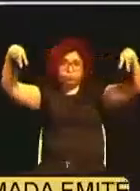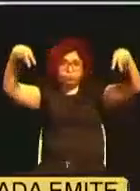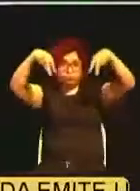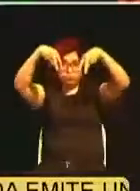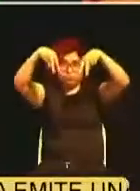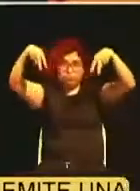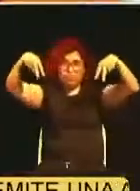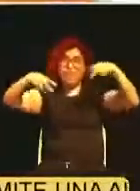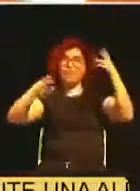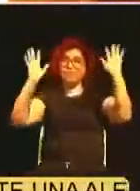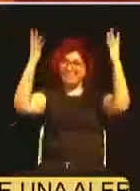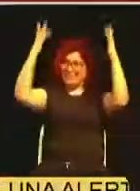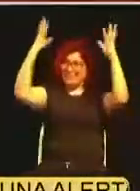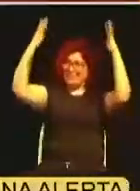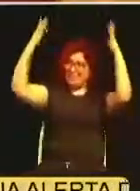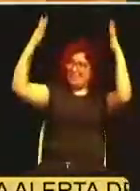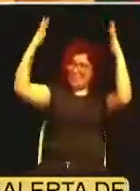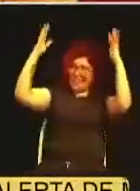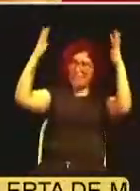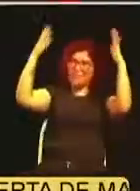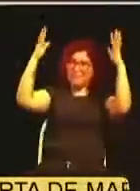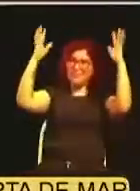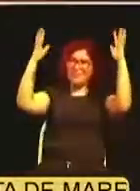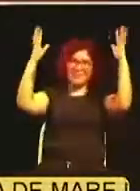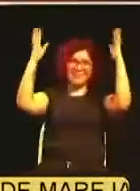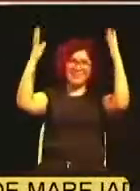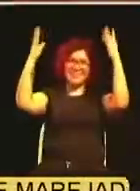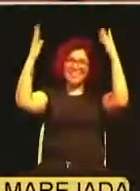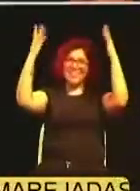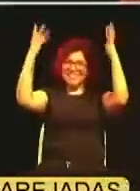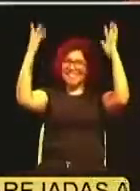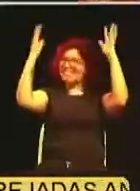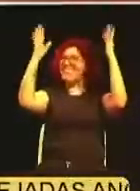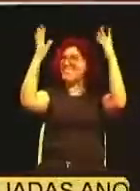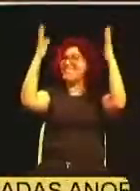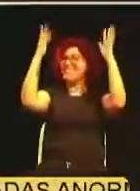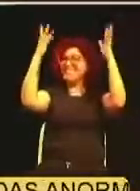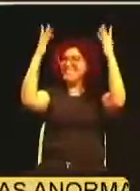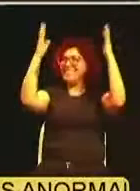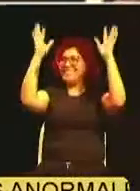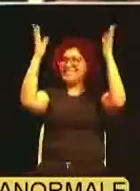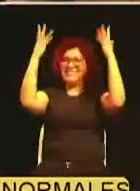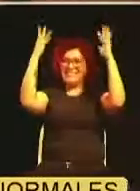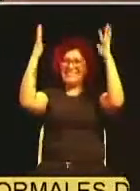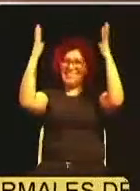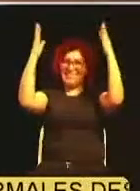Redoblemos ese aplauso. Se pone de pie el público, Elizabeth.